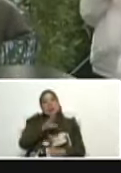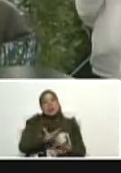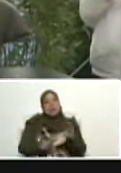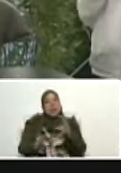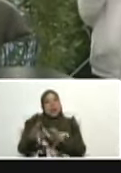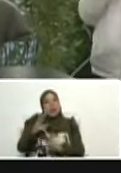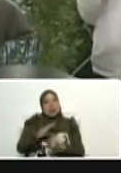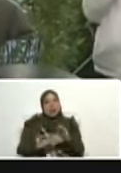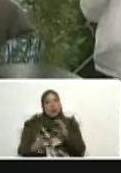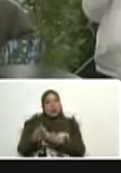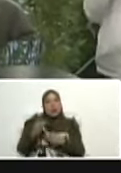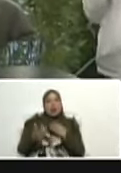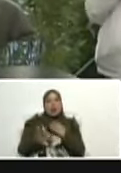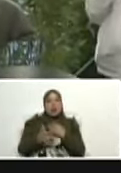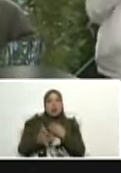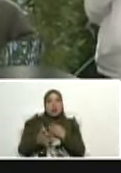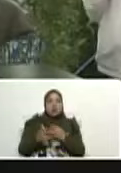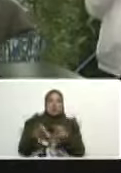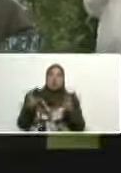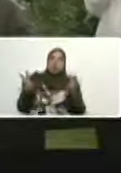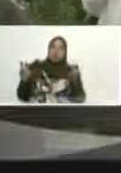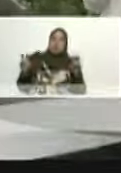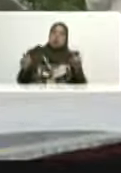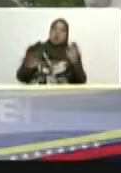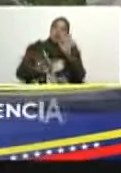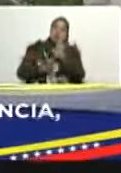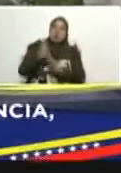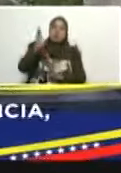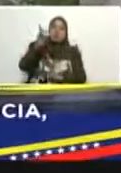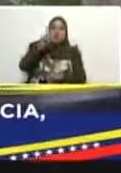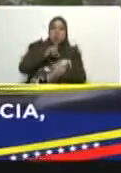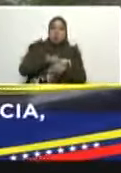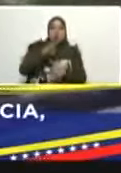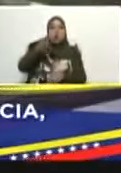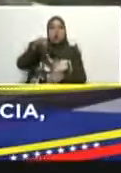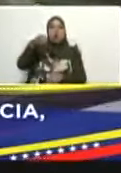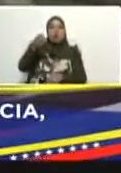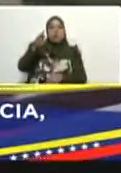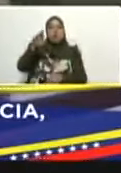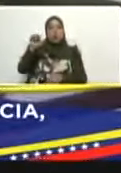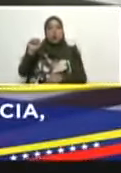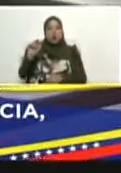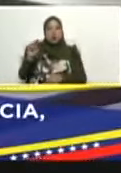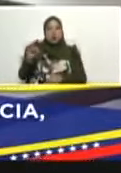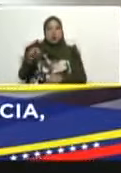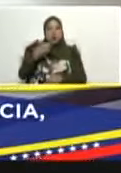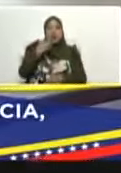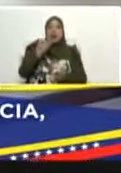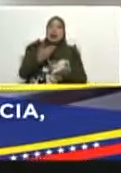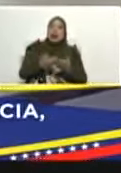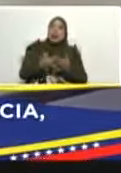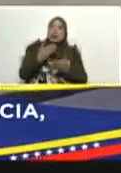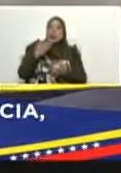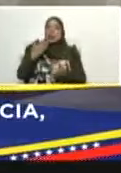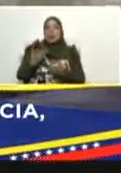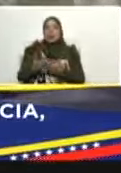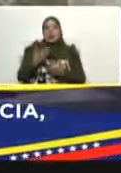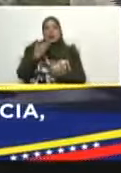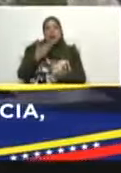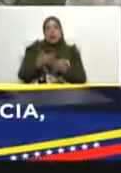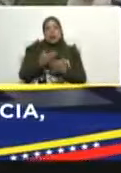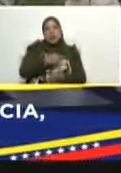ciencia, tecnología e innovación, doctor Humberto Fernández Morán. Gracias a ustedes. Gracias a usted,